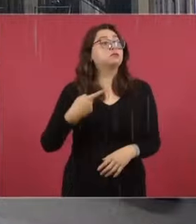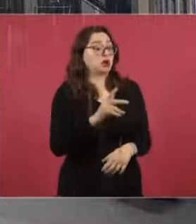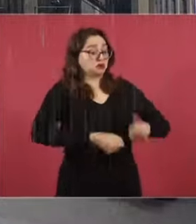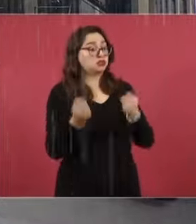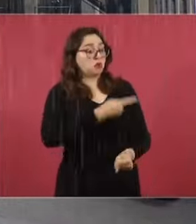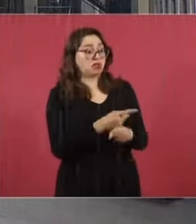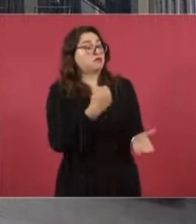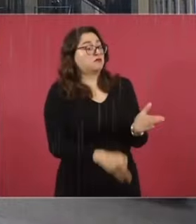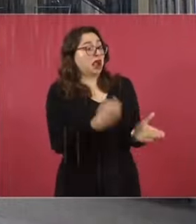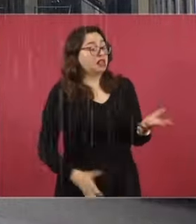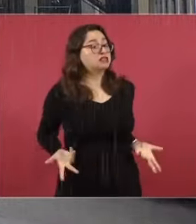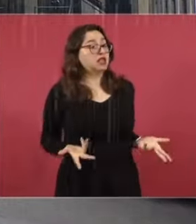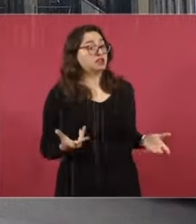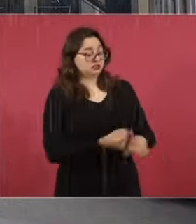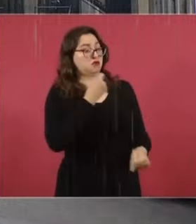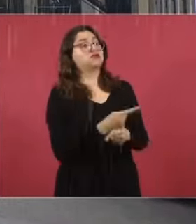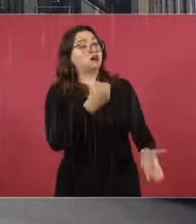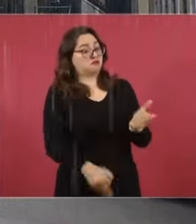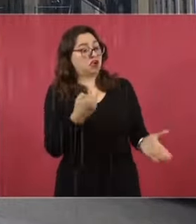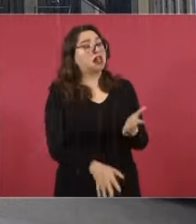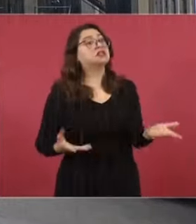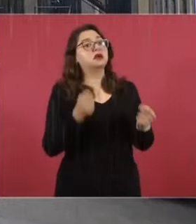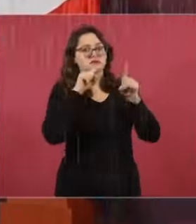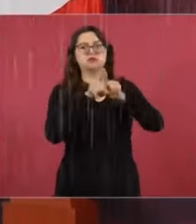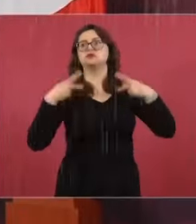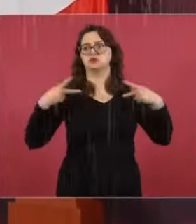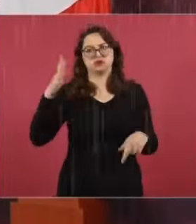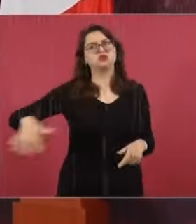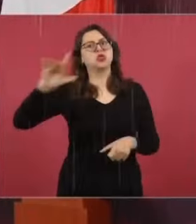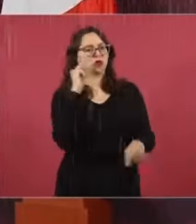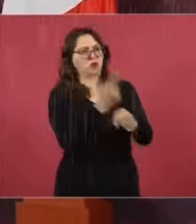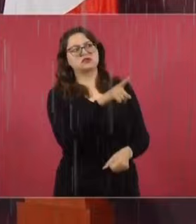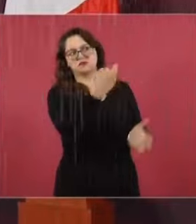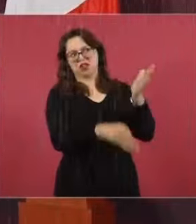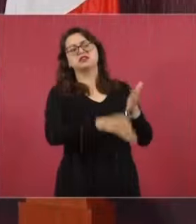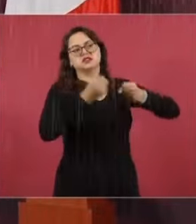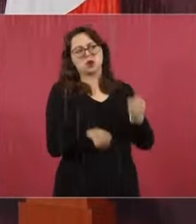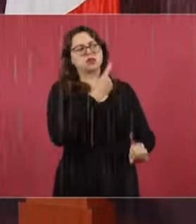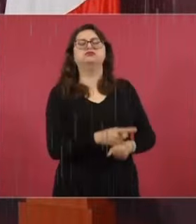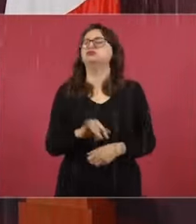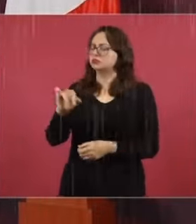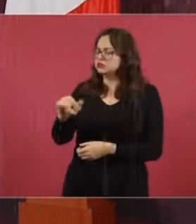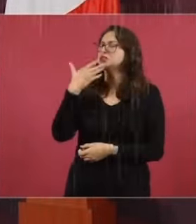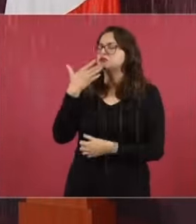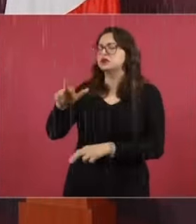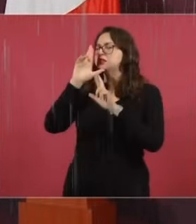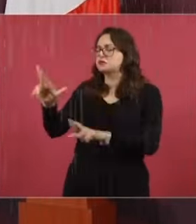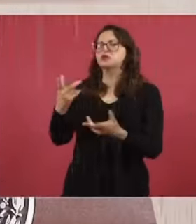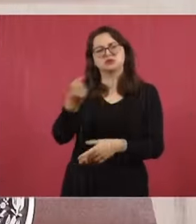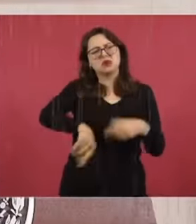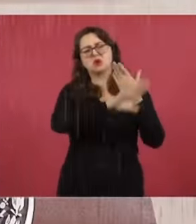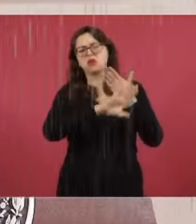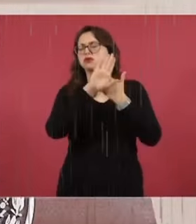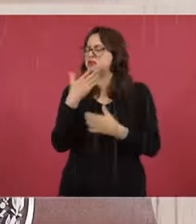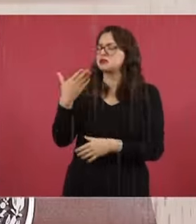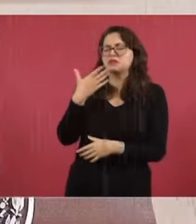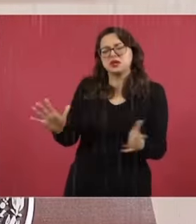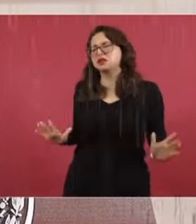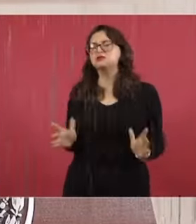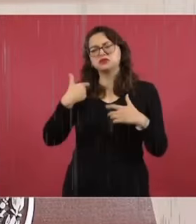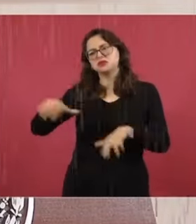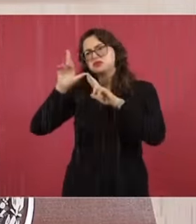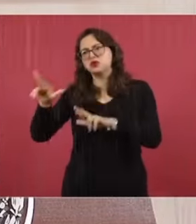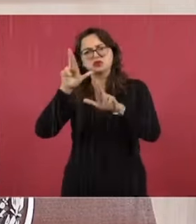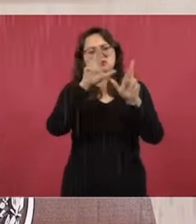y lo reconocen sus propios la gente usted también ya lo está reccio pun de vista y el de mucha gente que está en contra de nosotros que están en